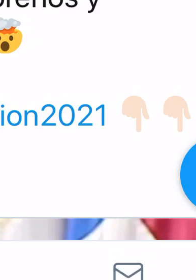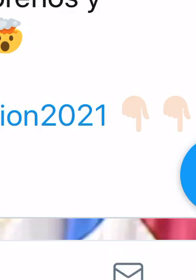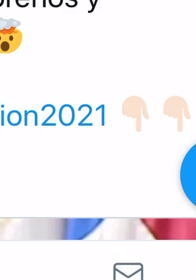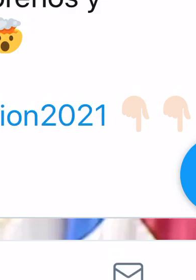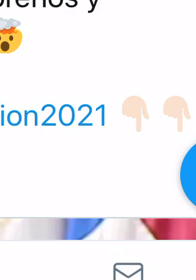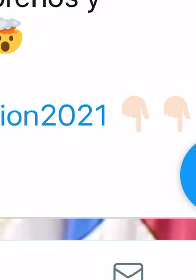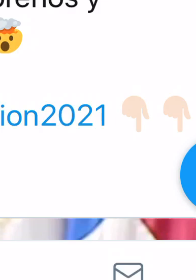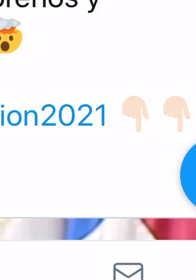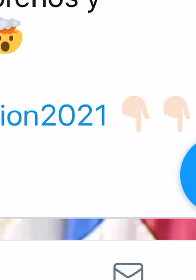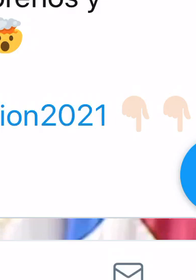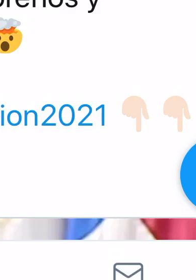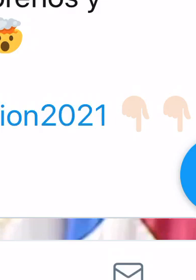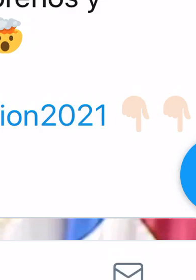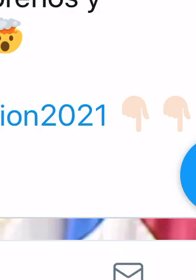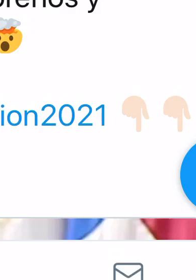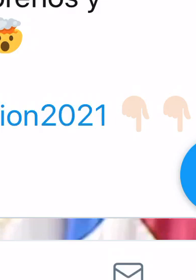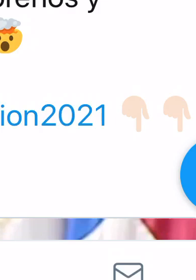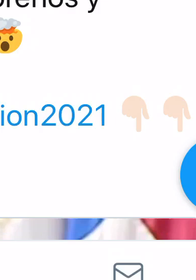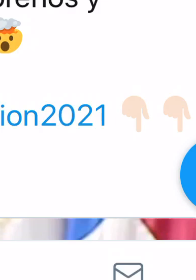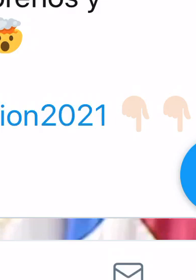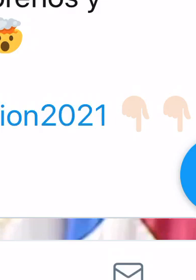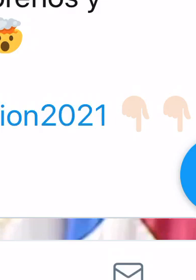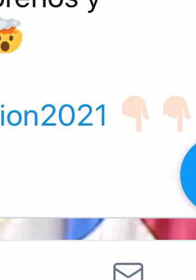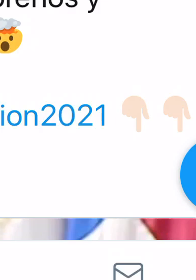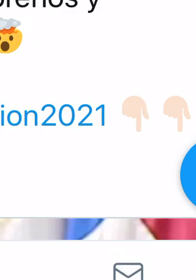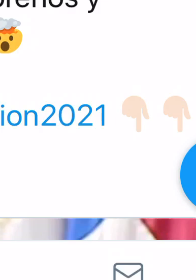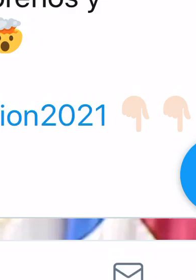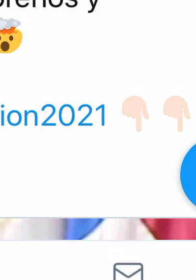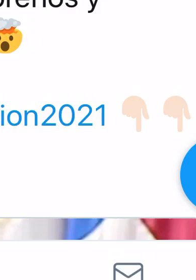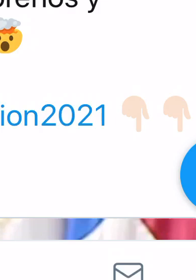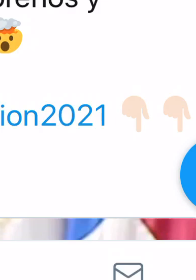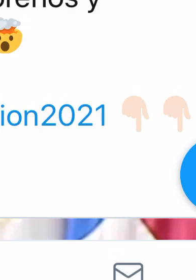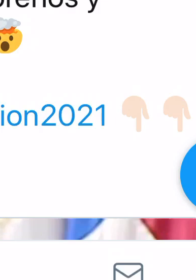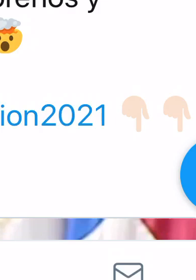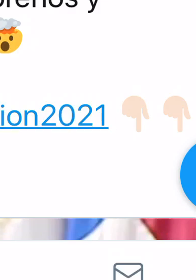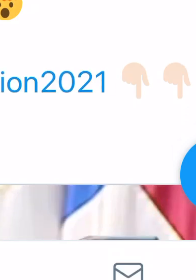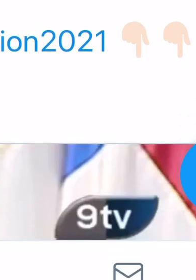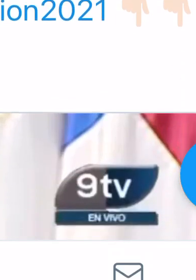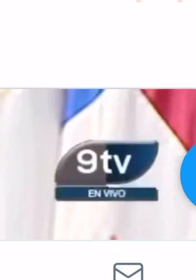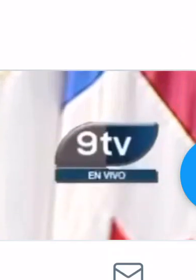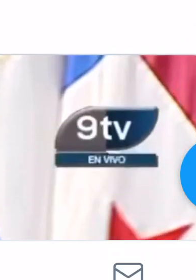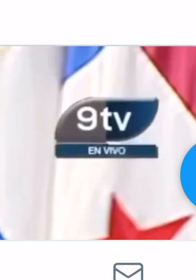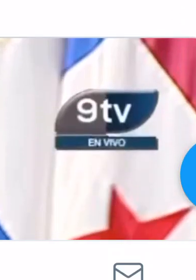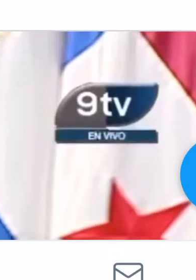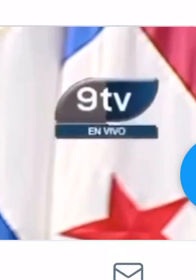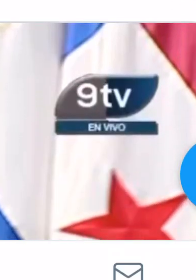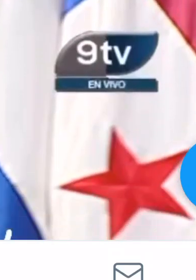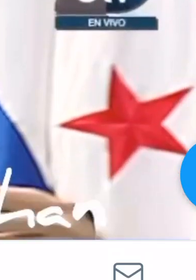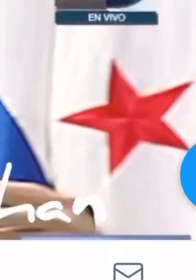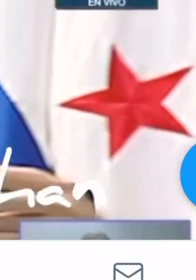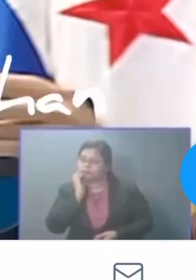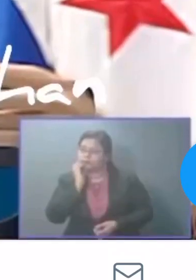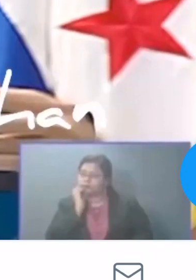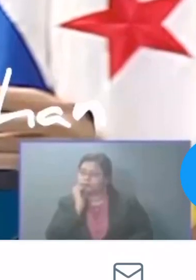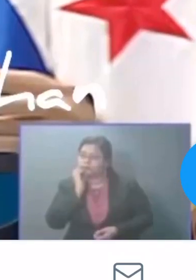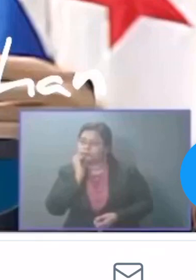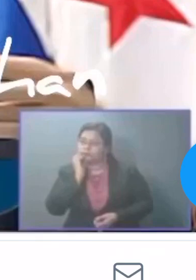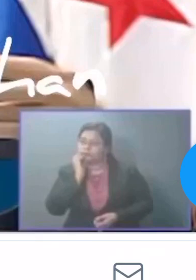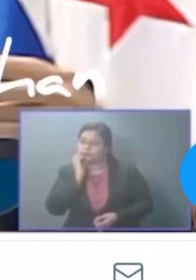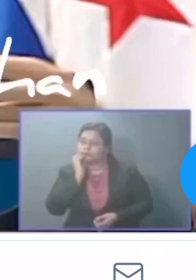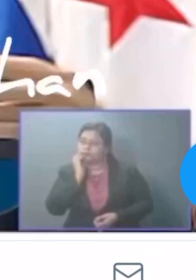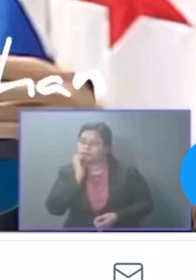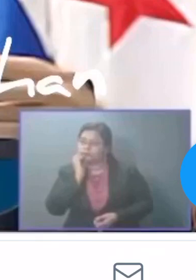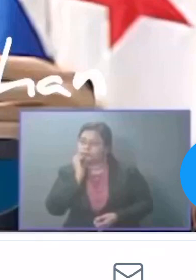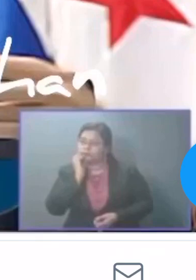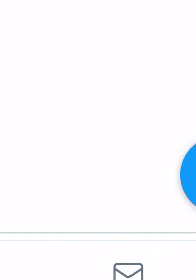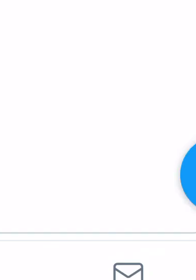al 98% de los salvadoreños y funcionarios del gobierno. Rodolfo Parker está agonizando. Operación 2021, no olvidar. Vamos a ver.